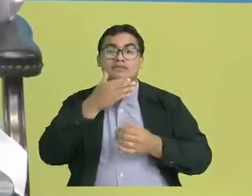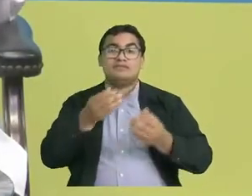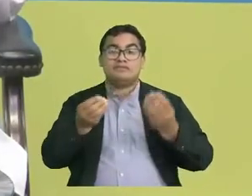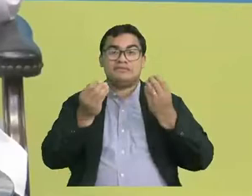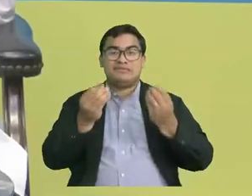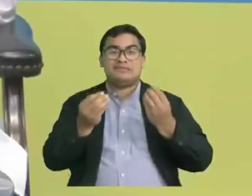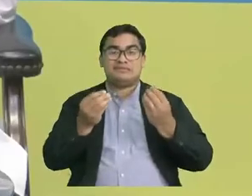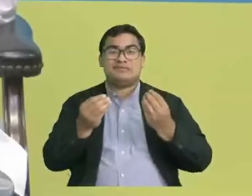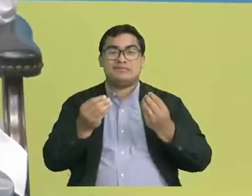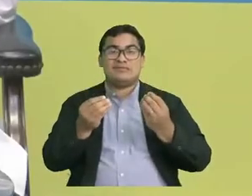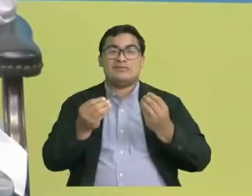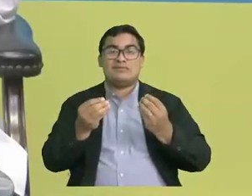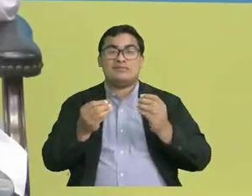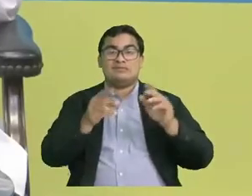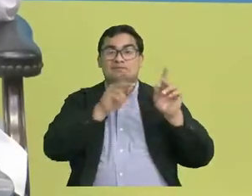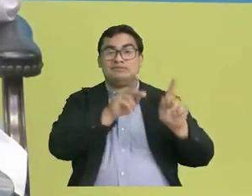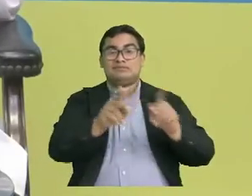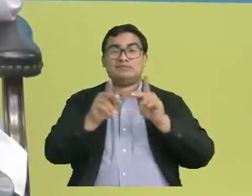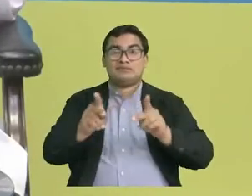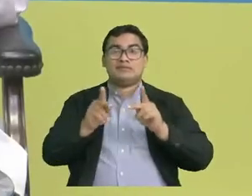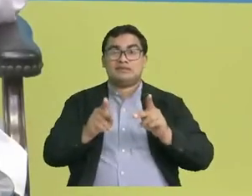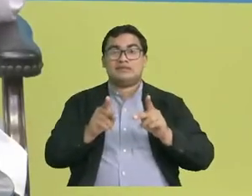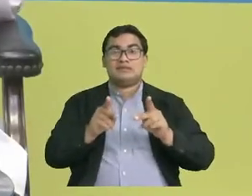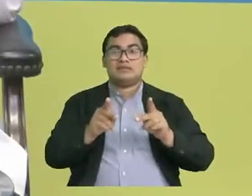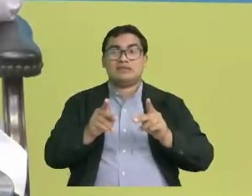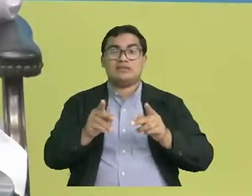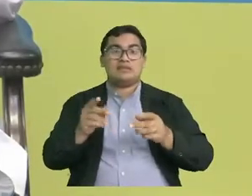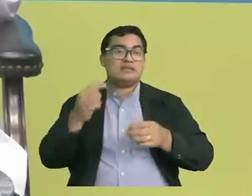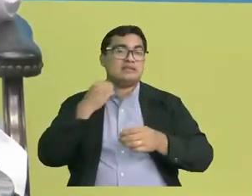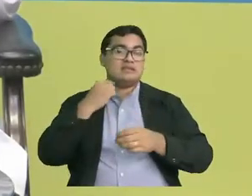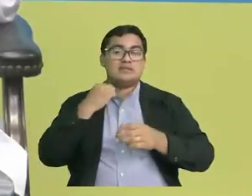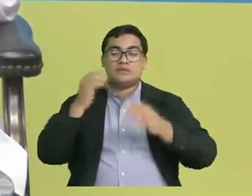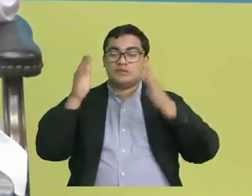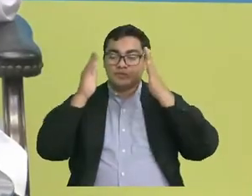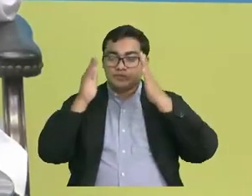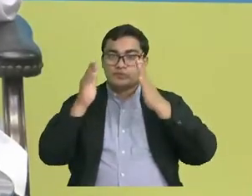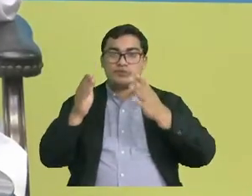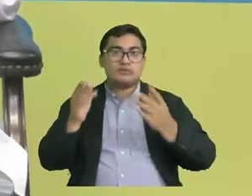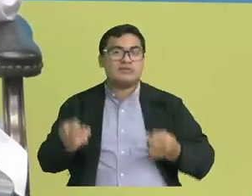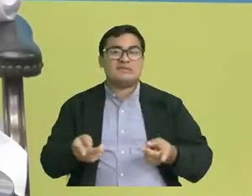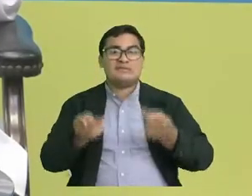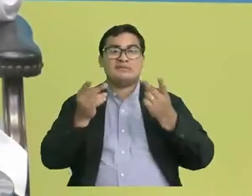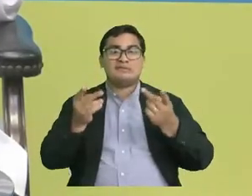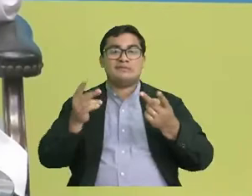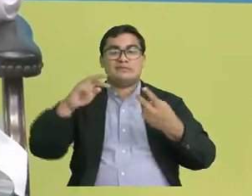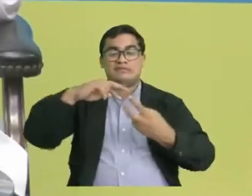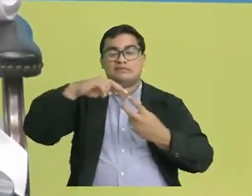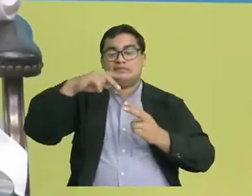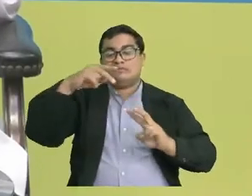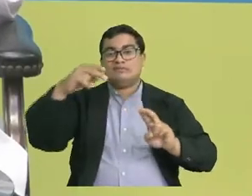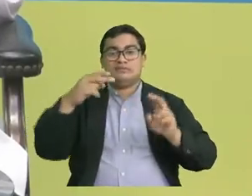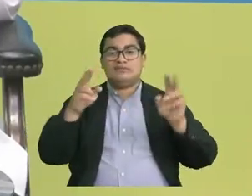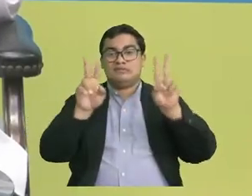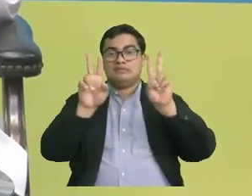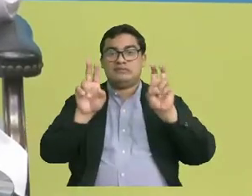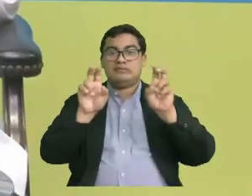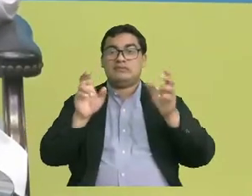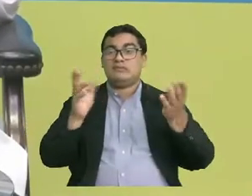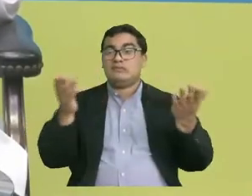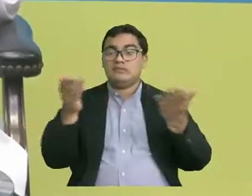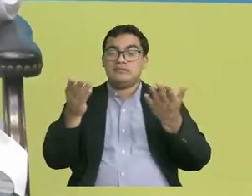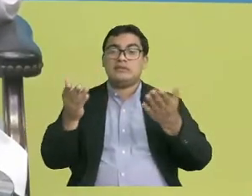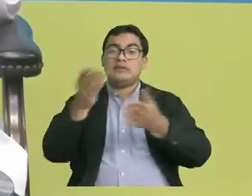grande. Son personas que tienen que atenderse toda la vida. Las atendemos en genética desde el punto de vista